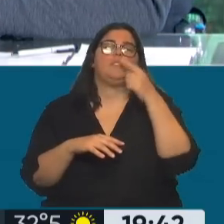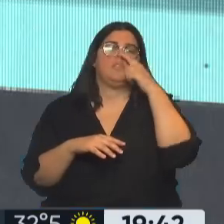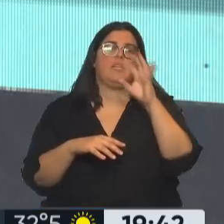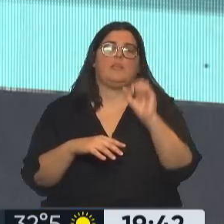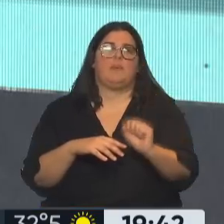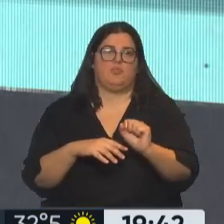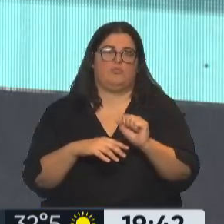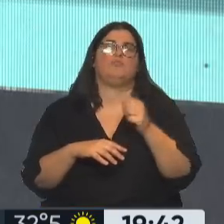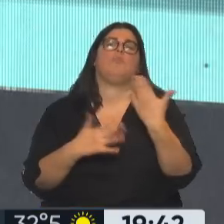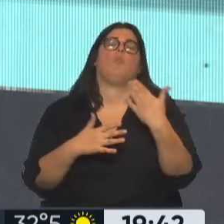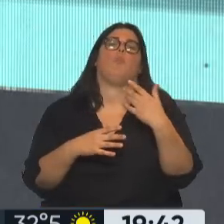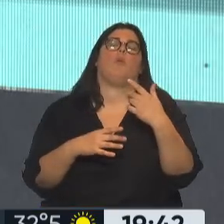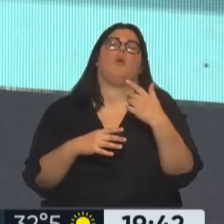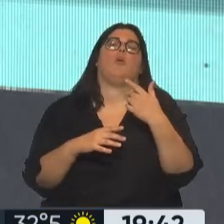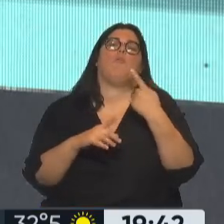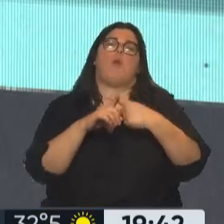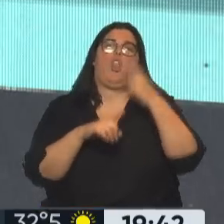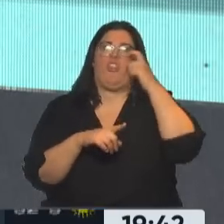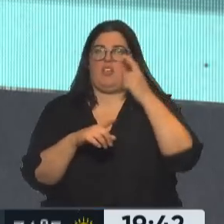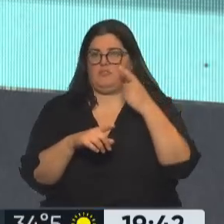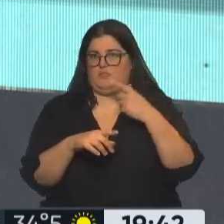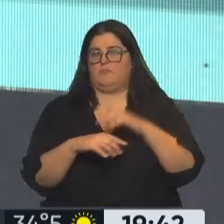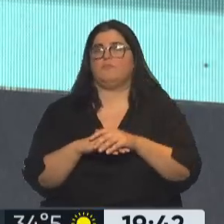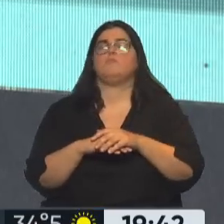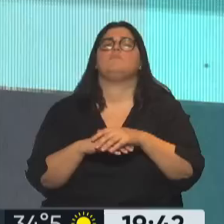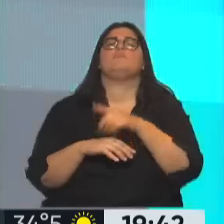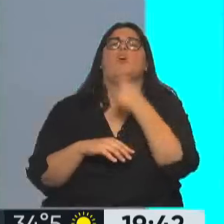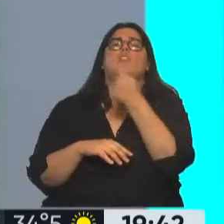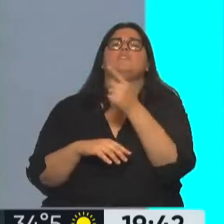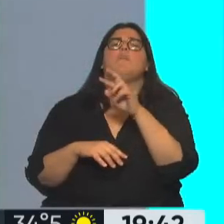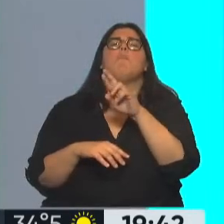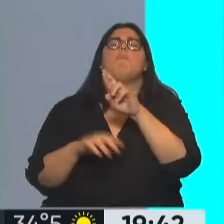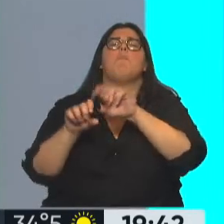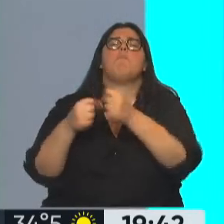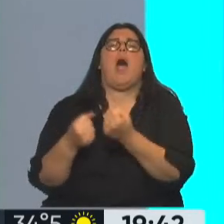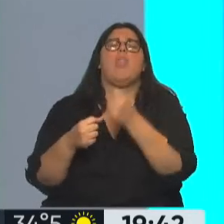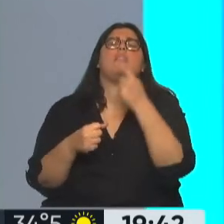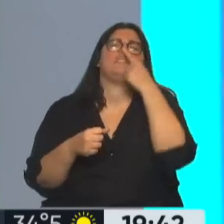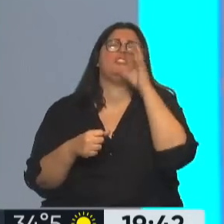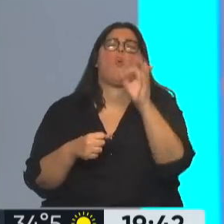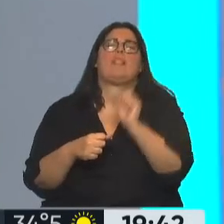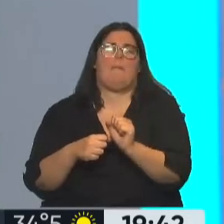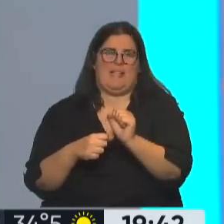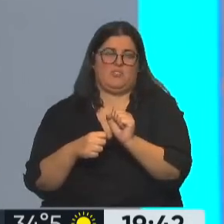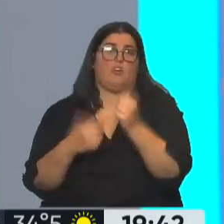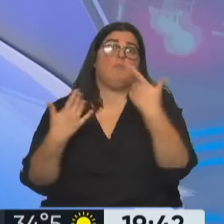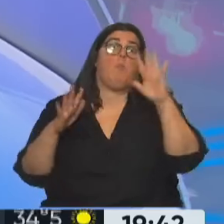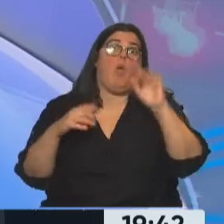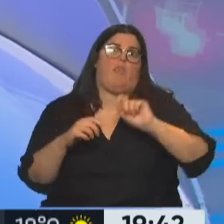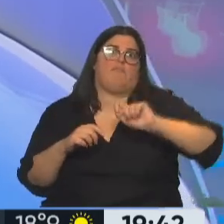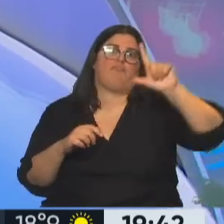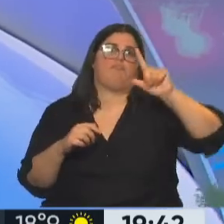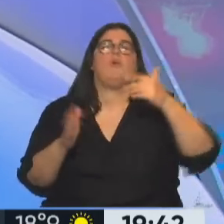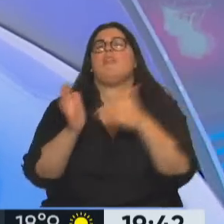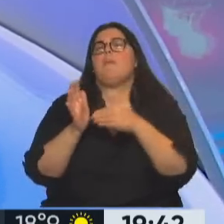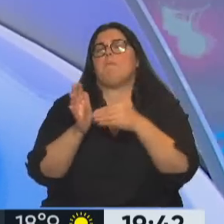del pan, de 750 mangos, ¿qué puede pasar? Bueno, de 750 mangos puede ir a, dependiendo, acá tenemos los valores,